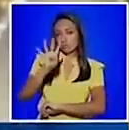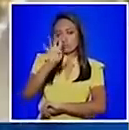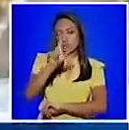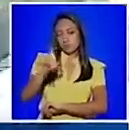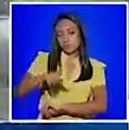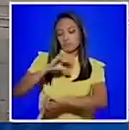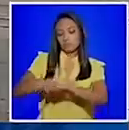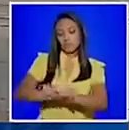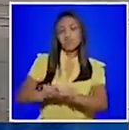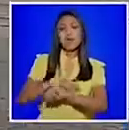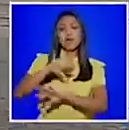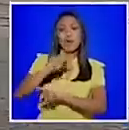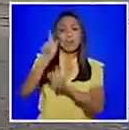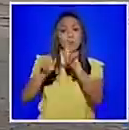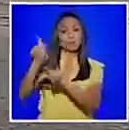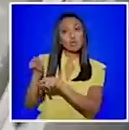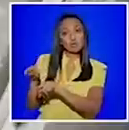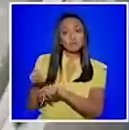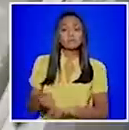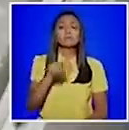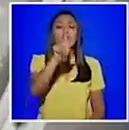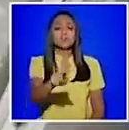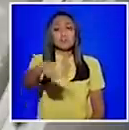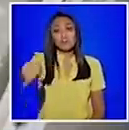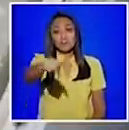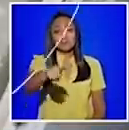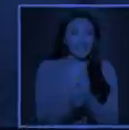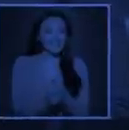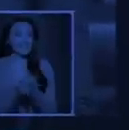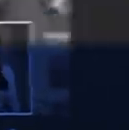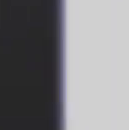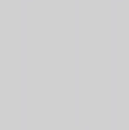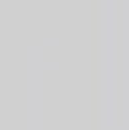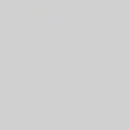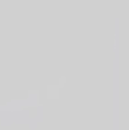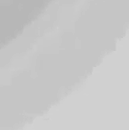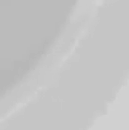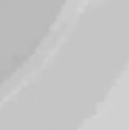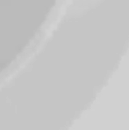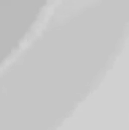de personas. Vecinos y comerciantes anhelan que se frene la inseguridad.